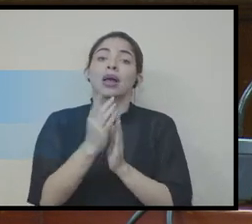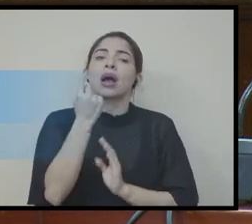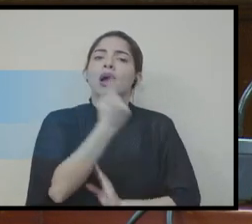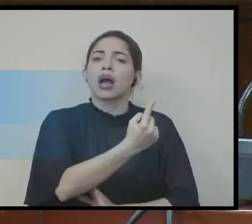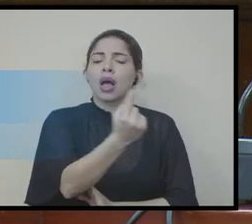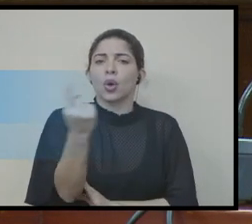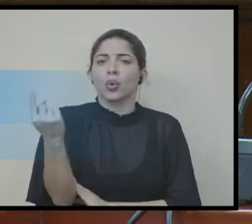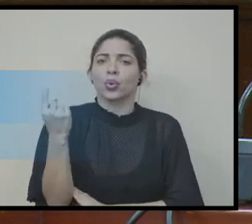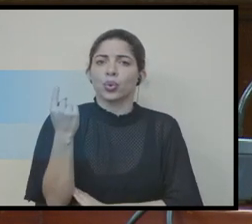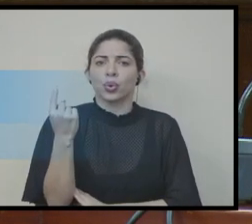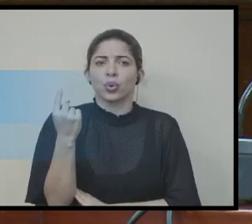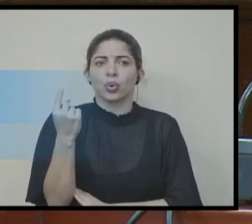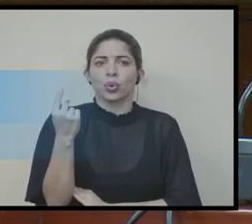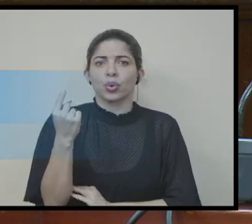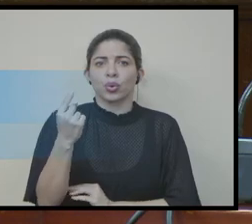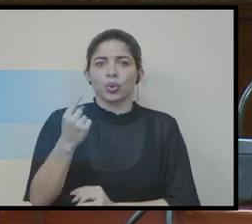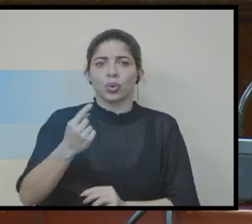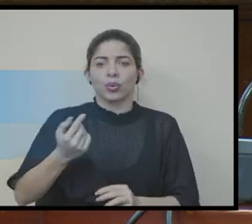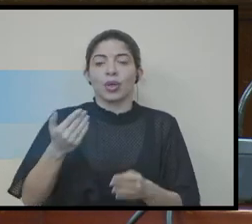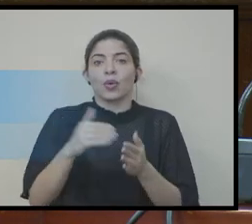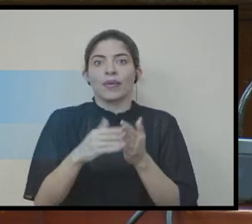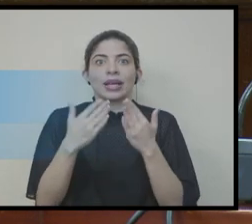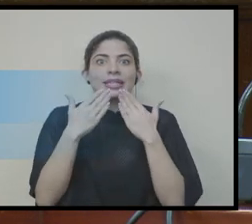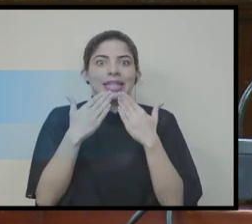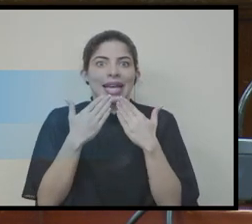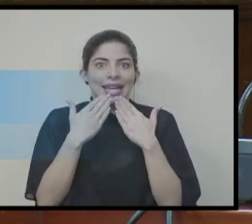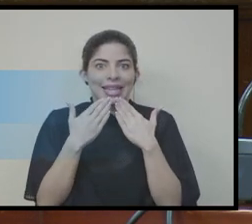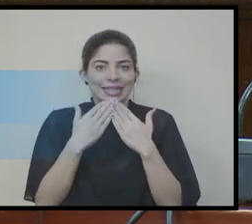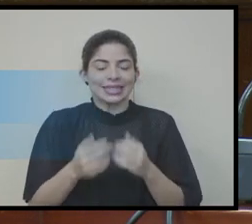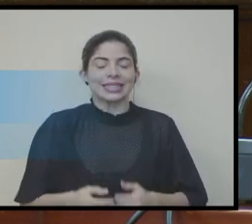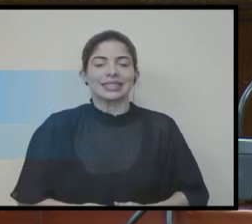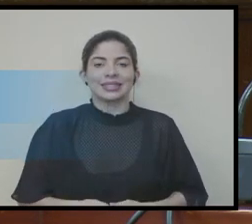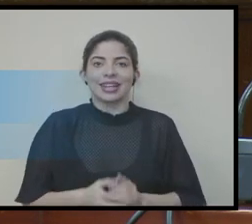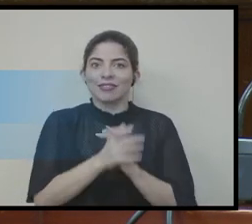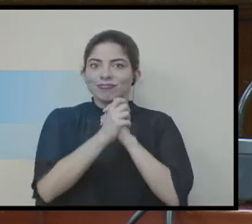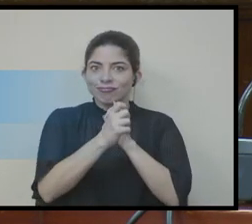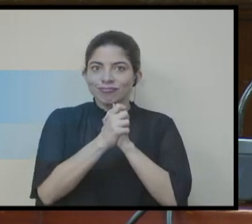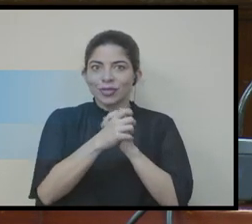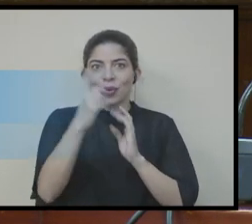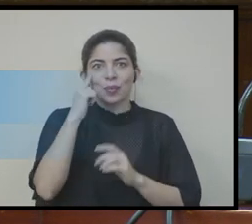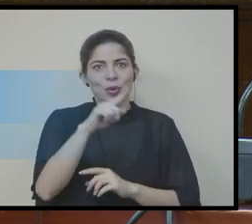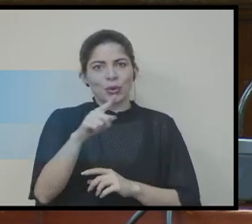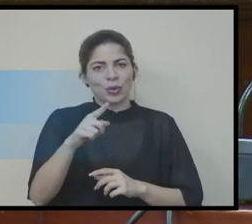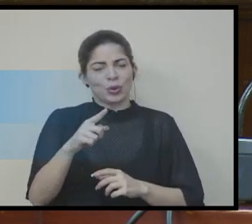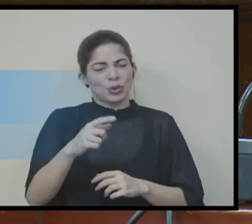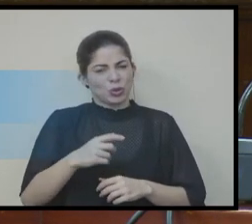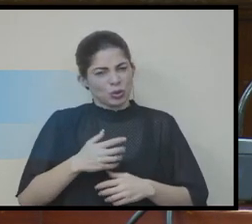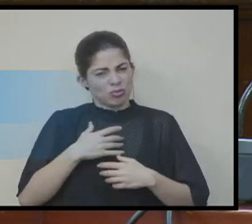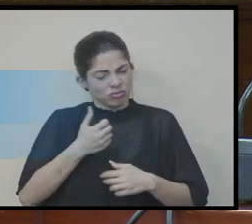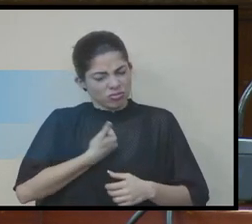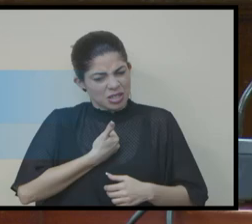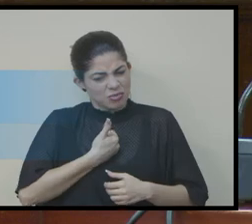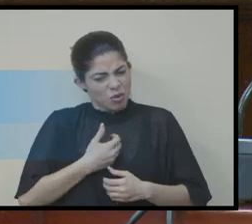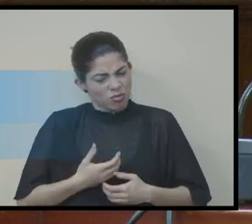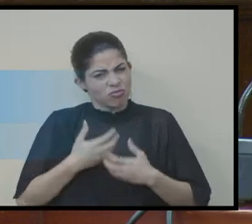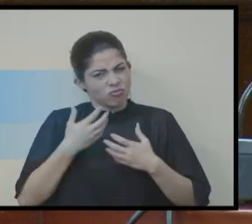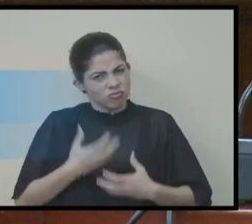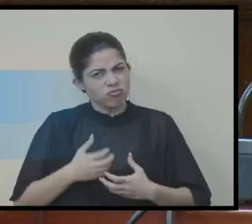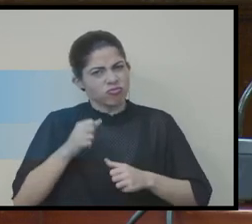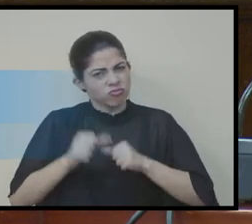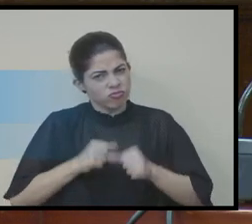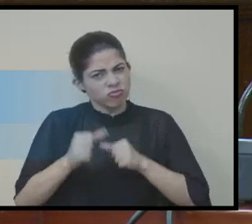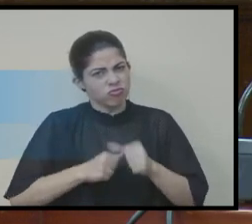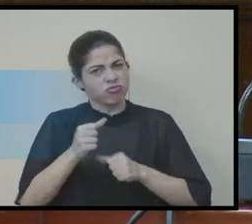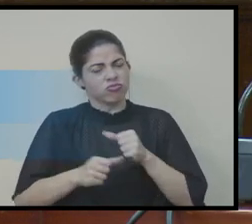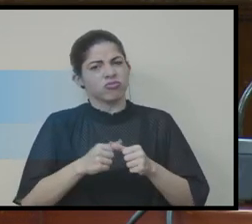uno, además de nuevamente agradecerles y felicitarlos por el coraje, por el valor, por el ejemplo, por